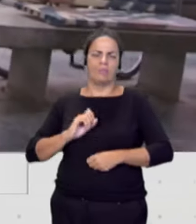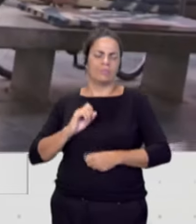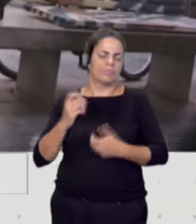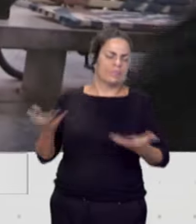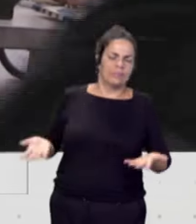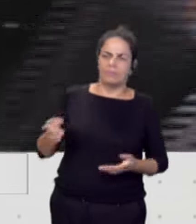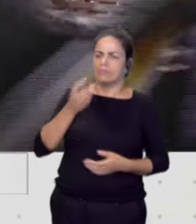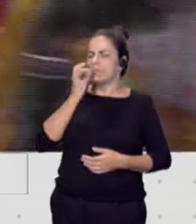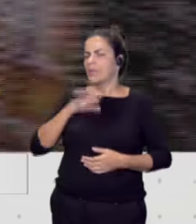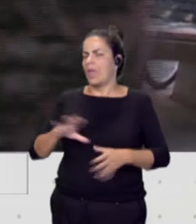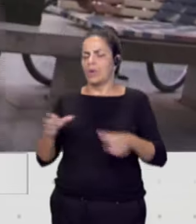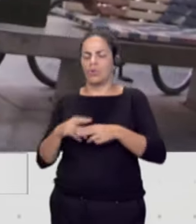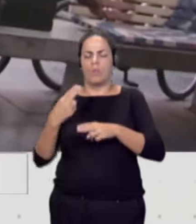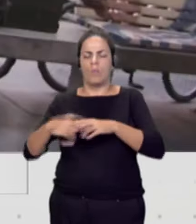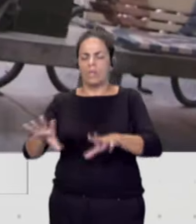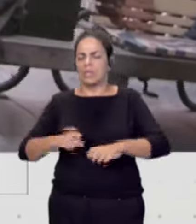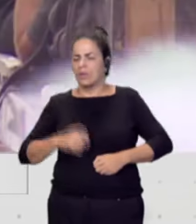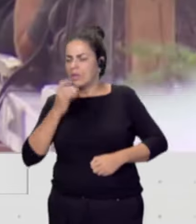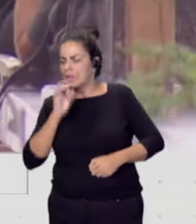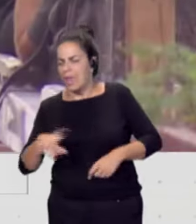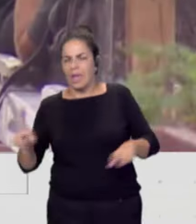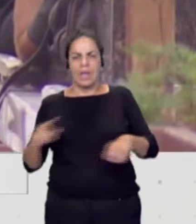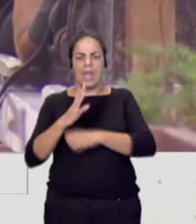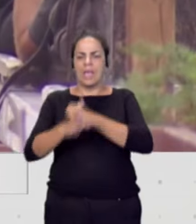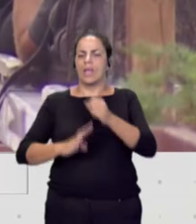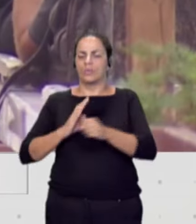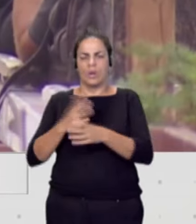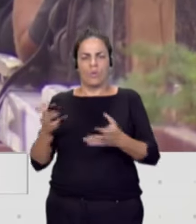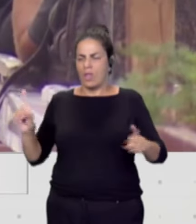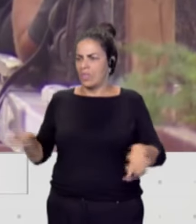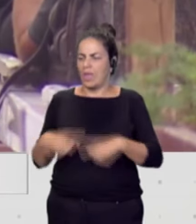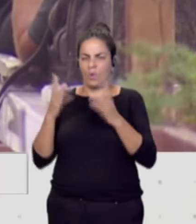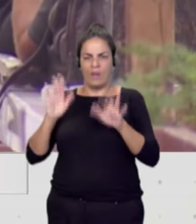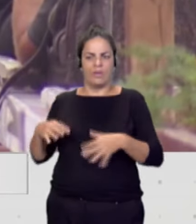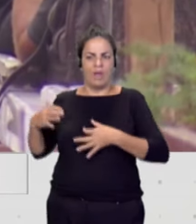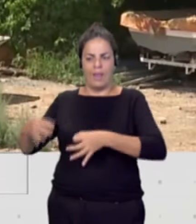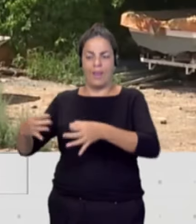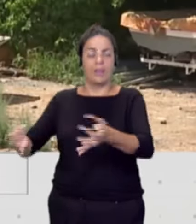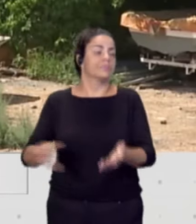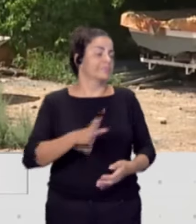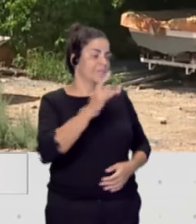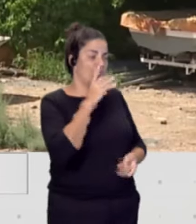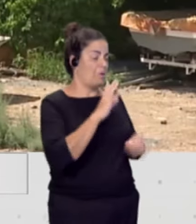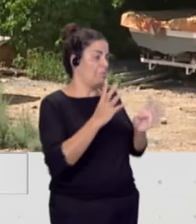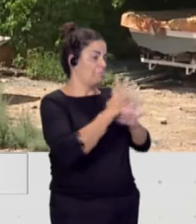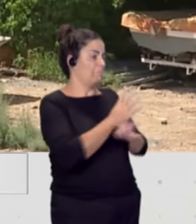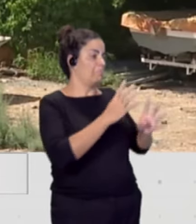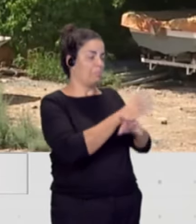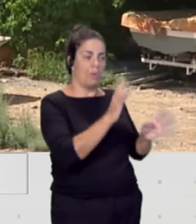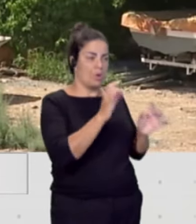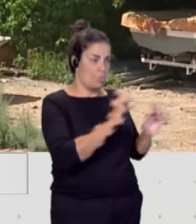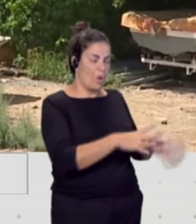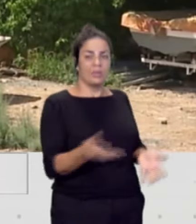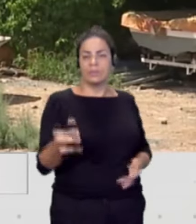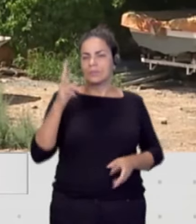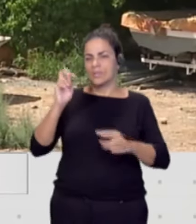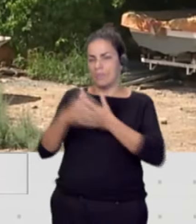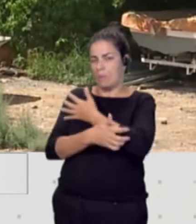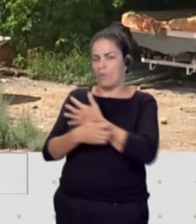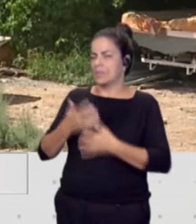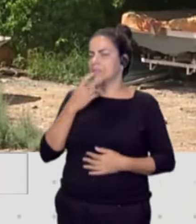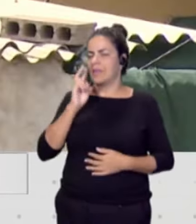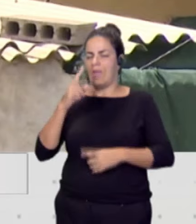tenido representación y todas han tenido responsabilidades públicas de poder. En el tema del perfil de la pobreza no hay más que acercarte a las horas del mediodía o por la